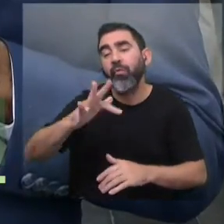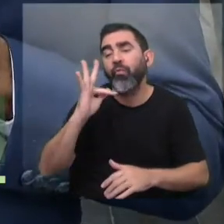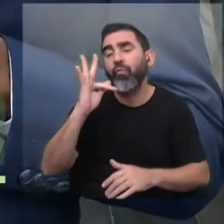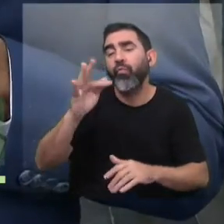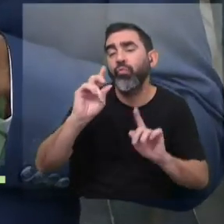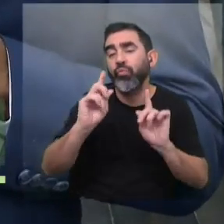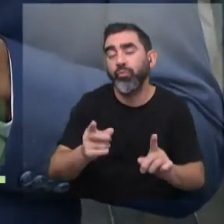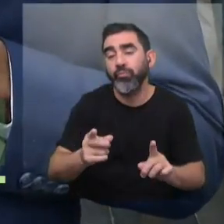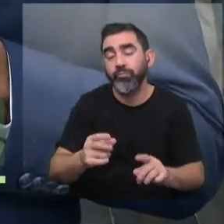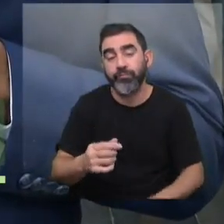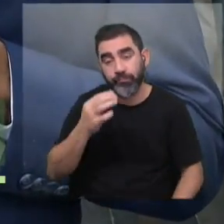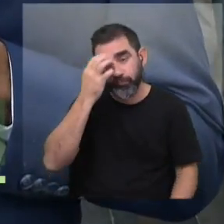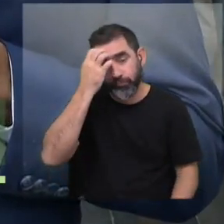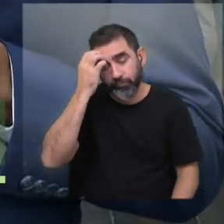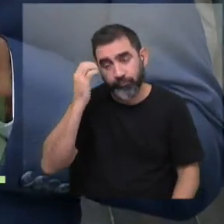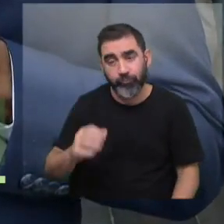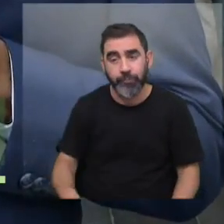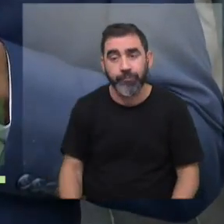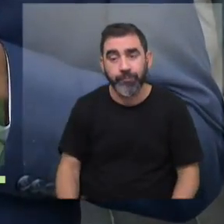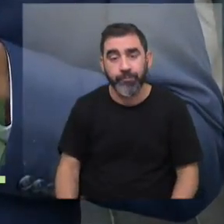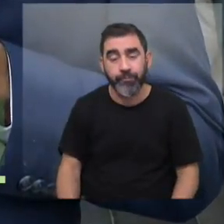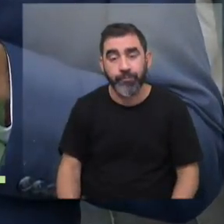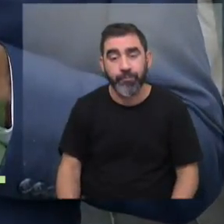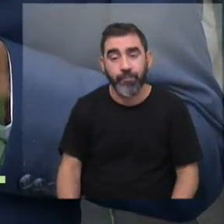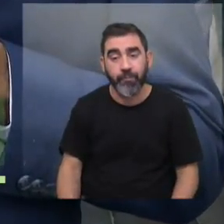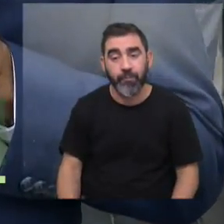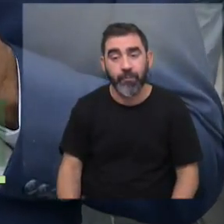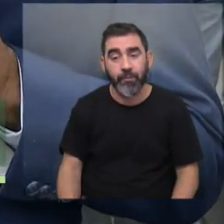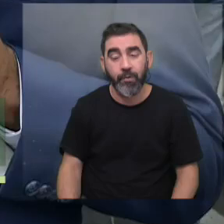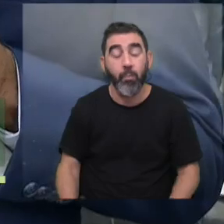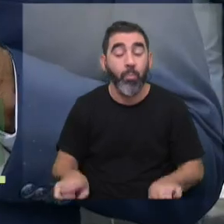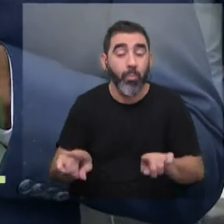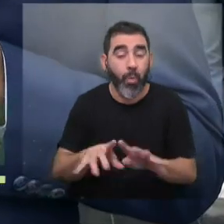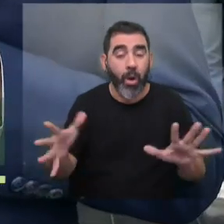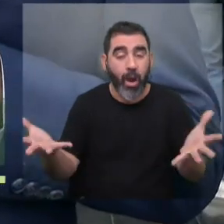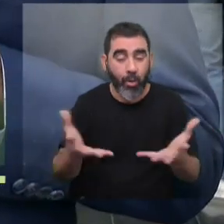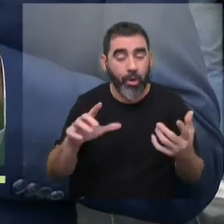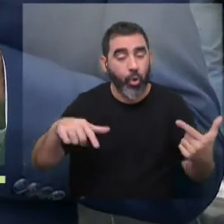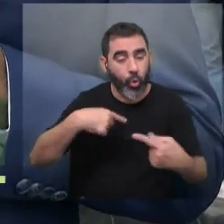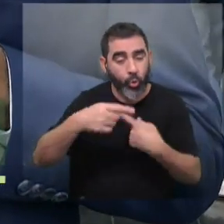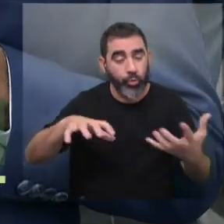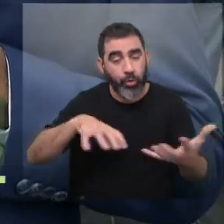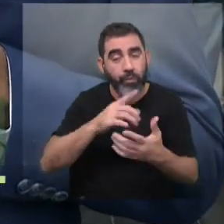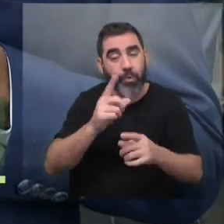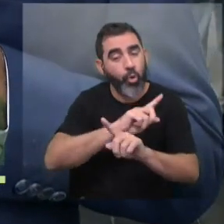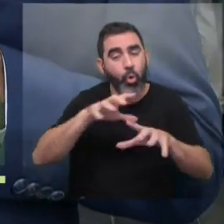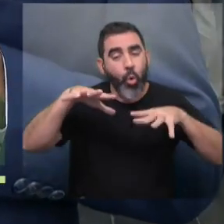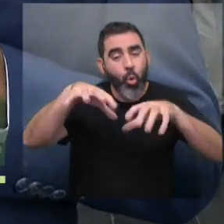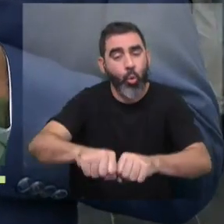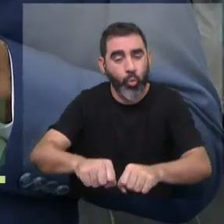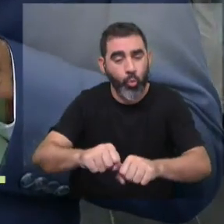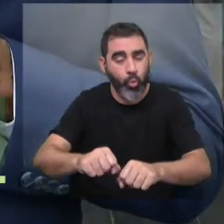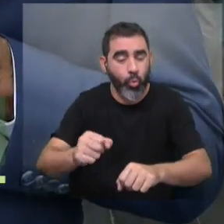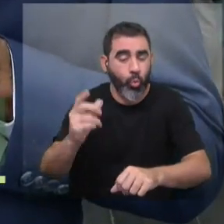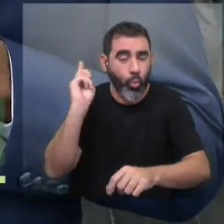ellos en principio ya les digo la decisión es la de mantener el conflicto pero retirar la medida que se Había decidido tiempo